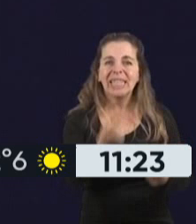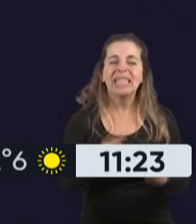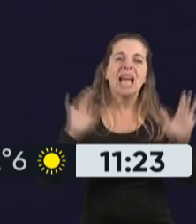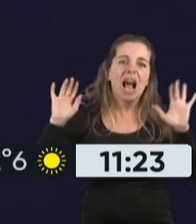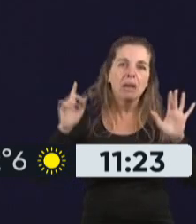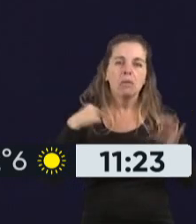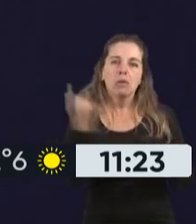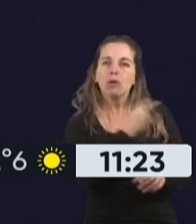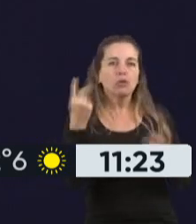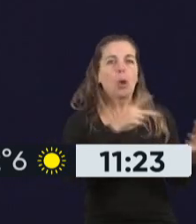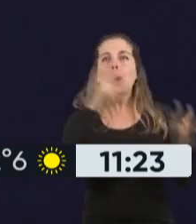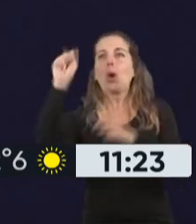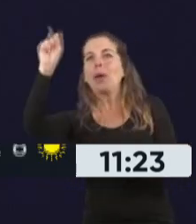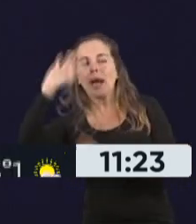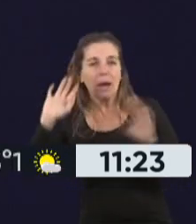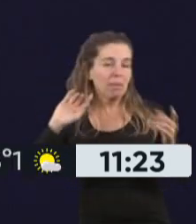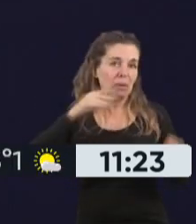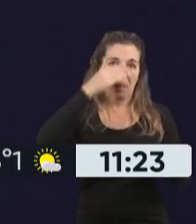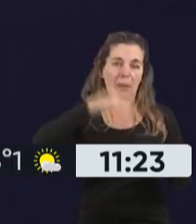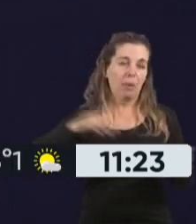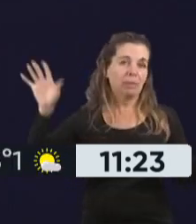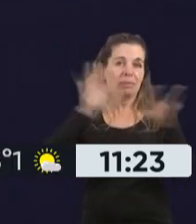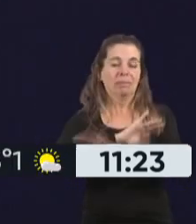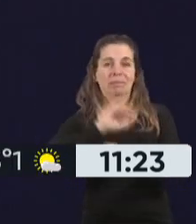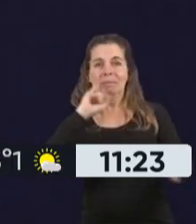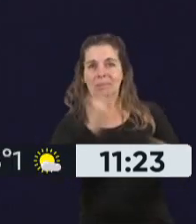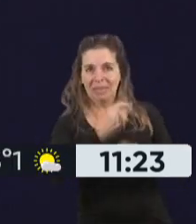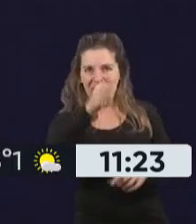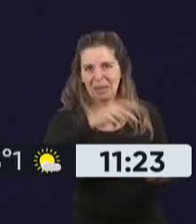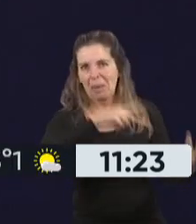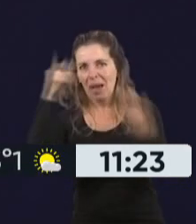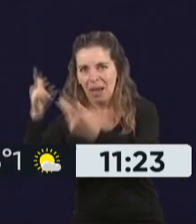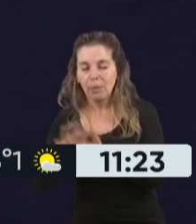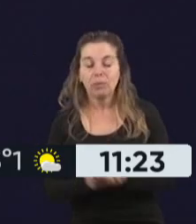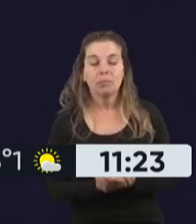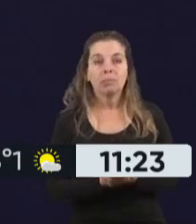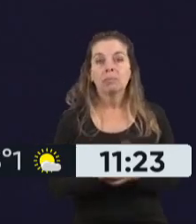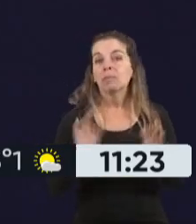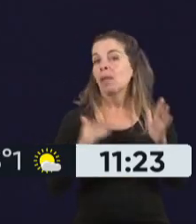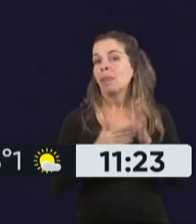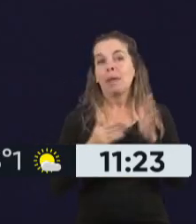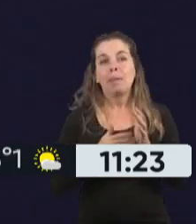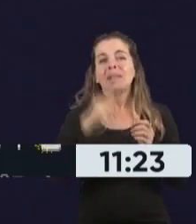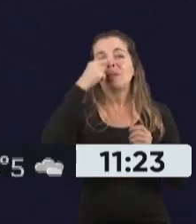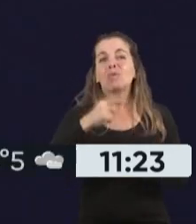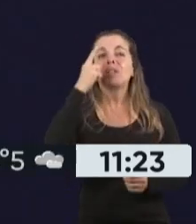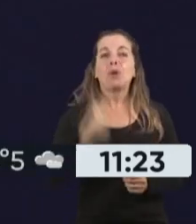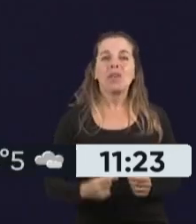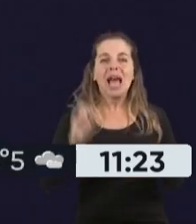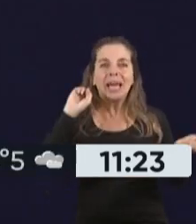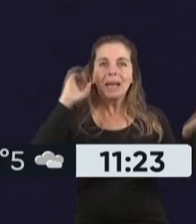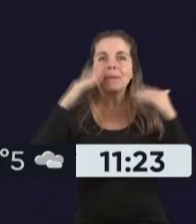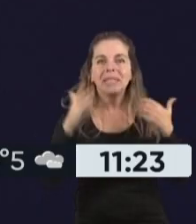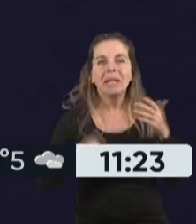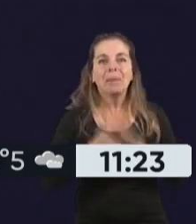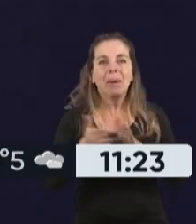íbamos a viajar. Entonces, vuelvo a aclarar, nosotros la agenda la confirmamos el último día antes de que viaje el presidente, al menos las